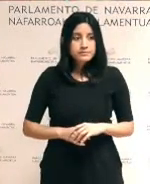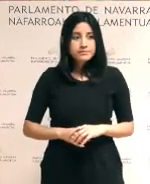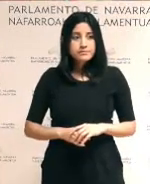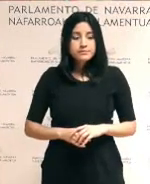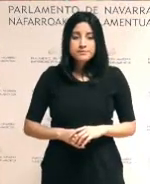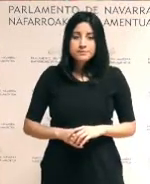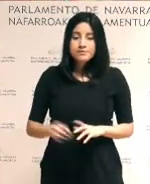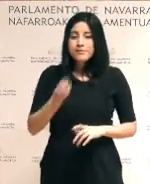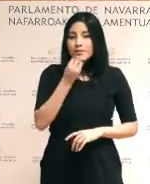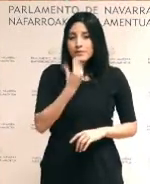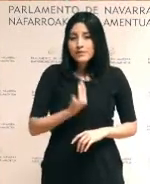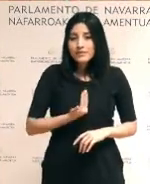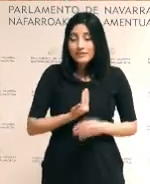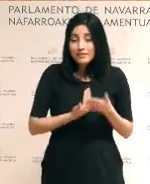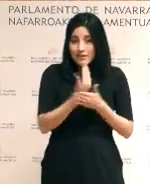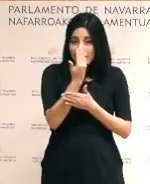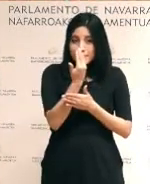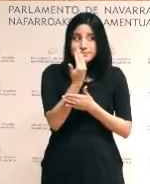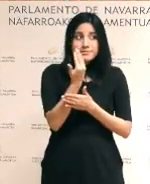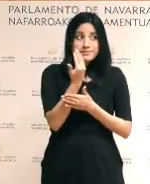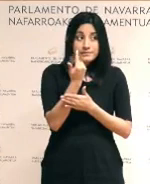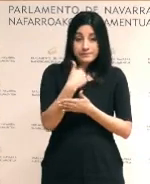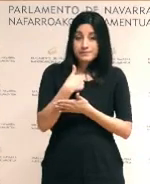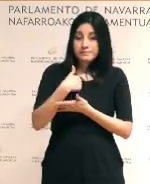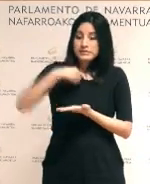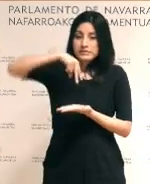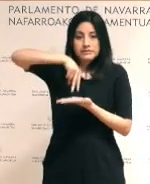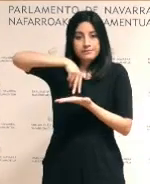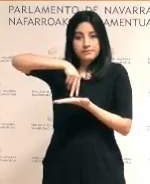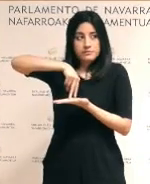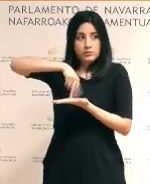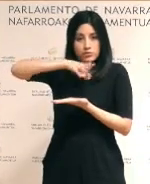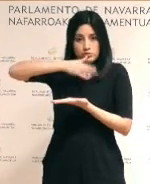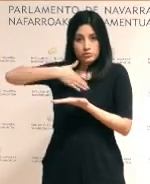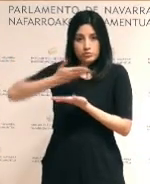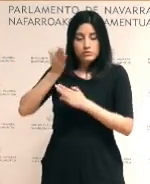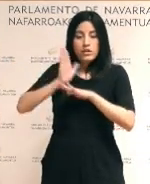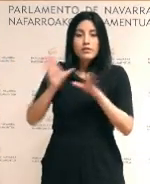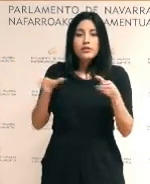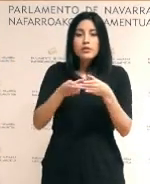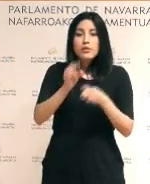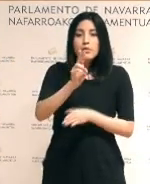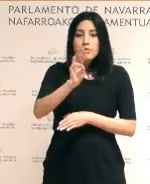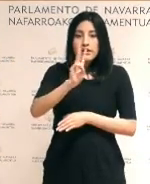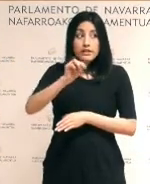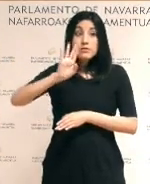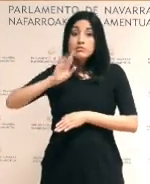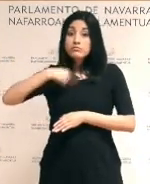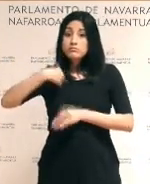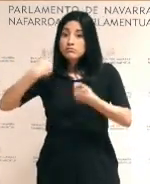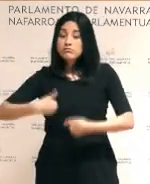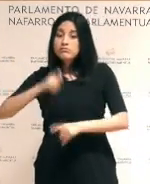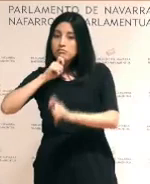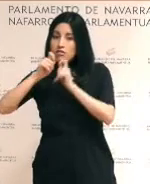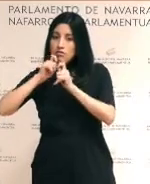Bien, buenos días. Hoy salgo a esta tribuna como parlamentaria de Unión del Pueblo Navarro, pero también como una periodista que quiere y que defiende a